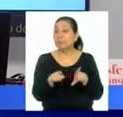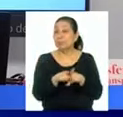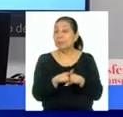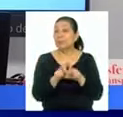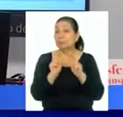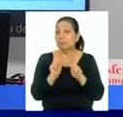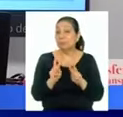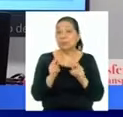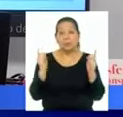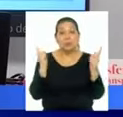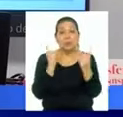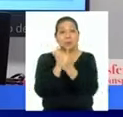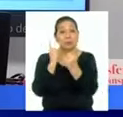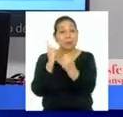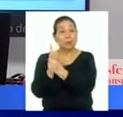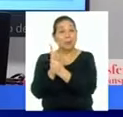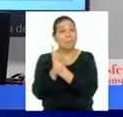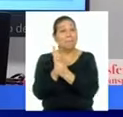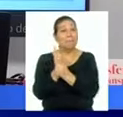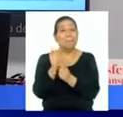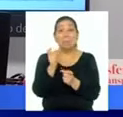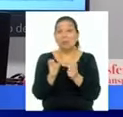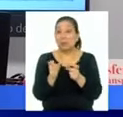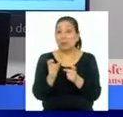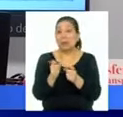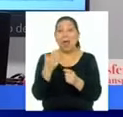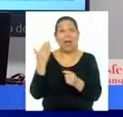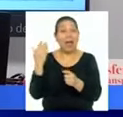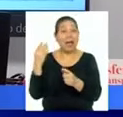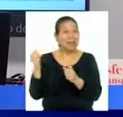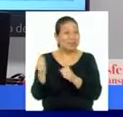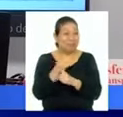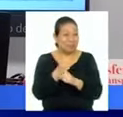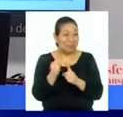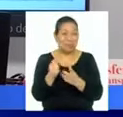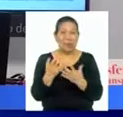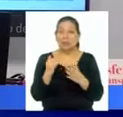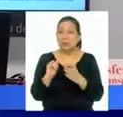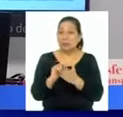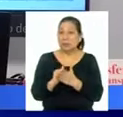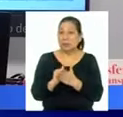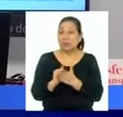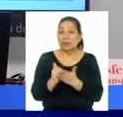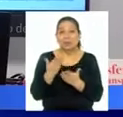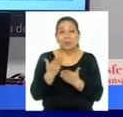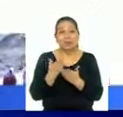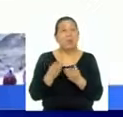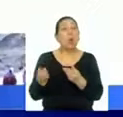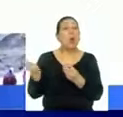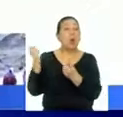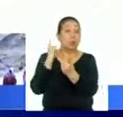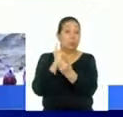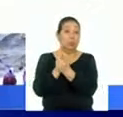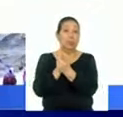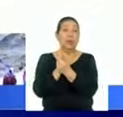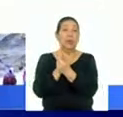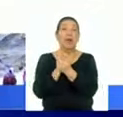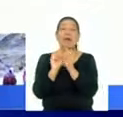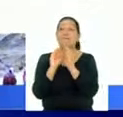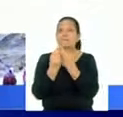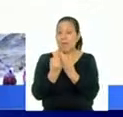con el reencuentro de personas que fueron desaparecidas en la época de violencia. Hemos logrado reencontrar el reencuentro